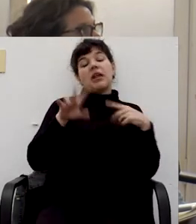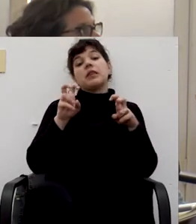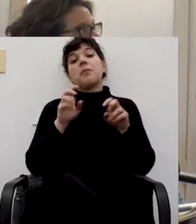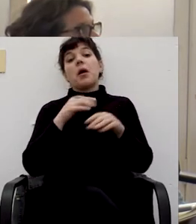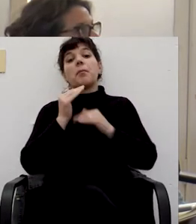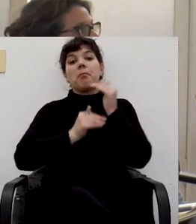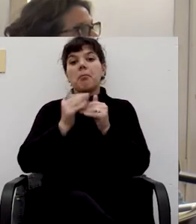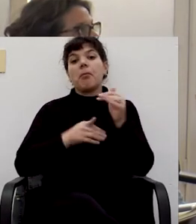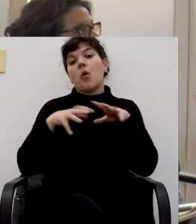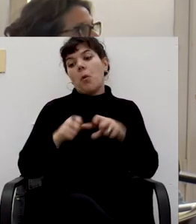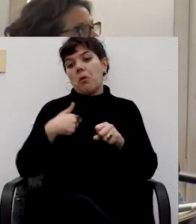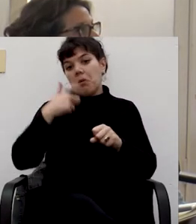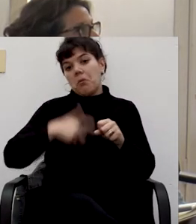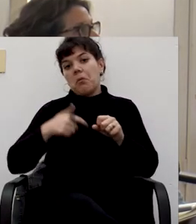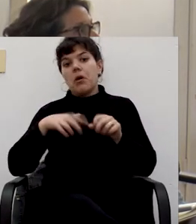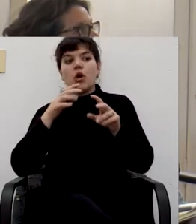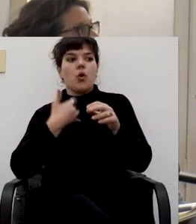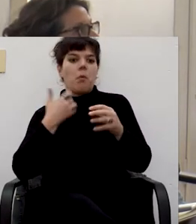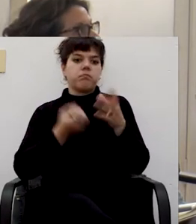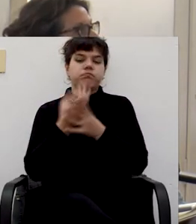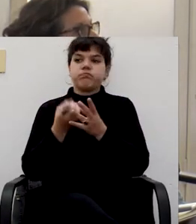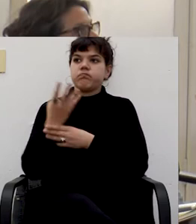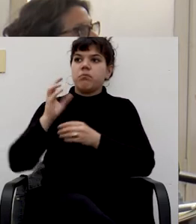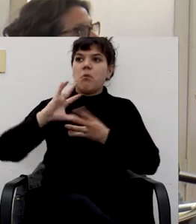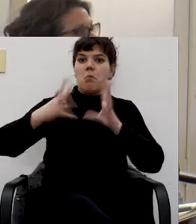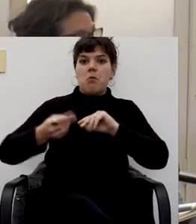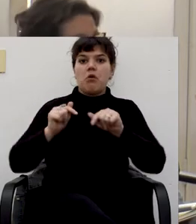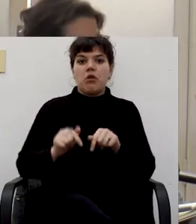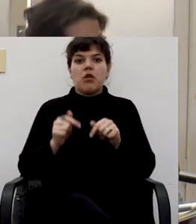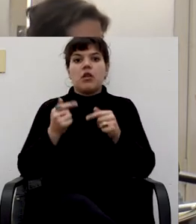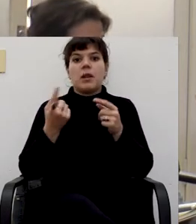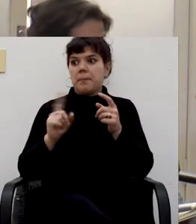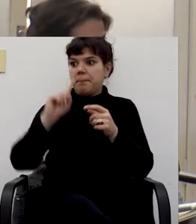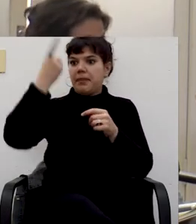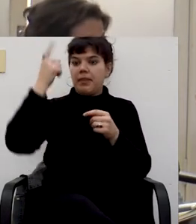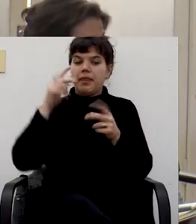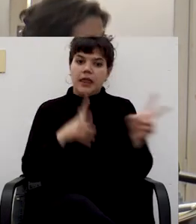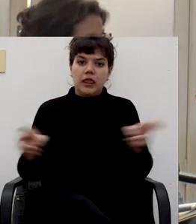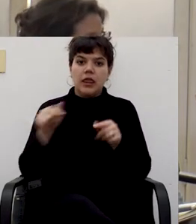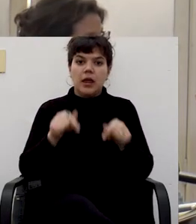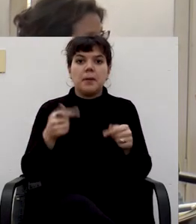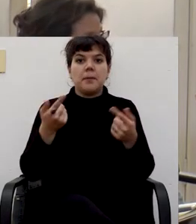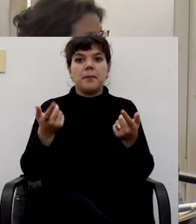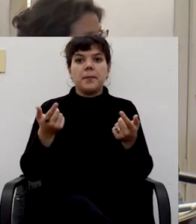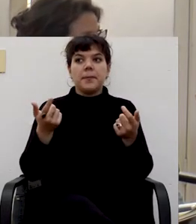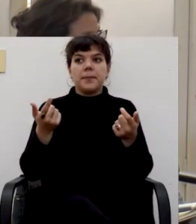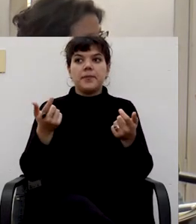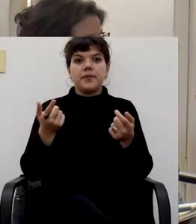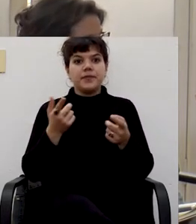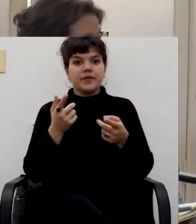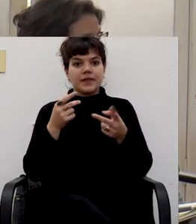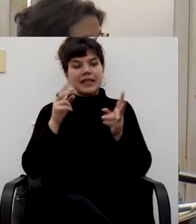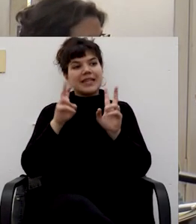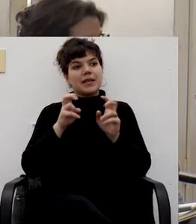del compromiso de la implementación del modelo, ¿no? Que hablábamos en esta primera etapa, en el eje compromiso, habíamos hablado de la voluntad de